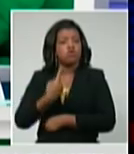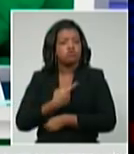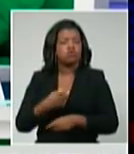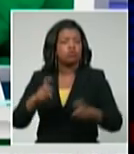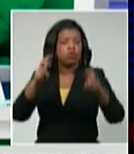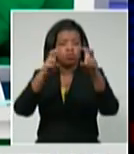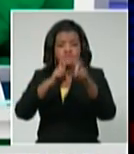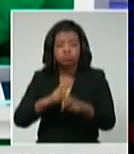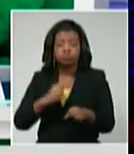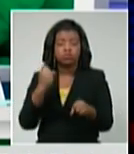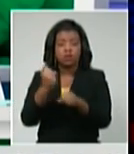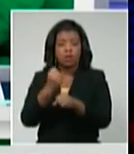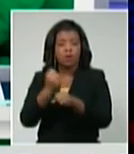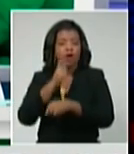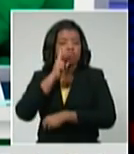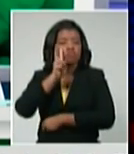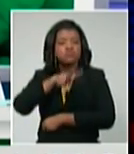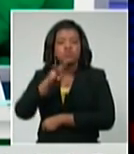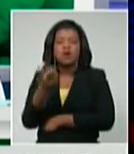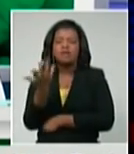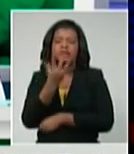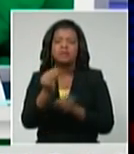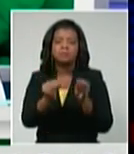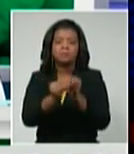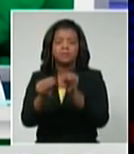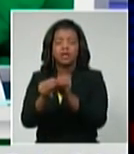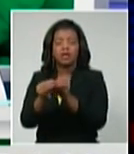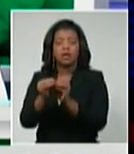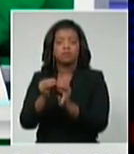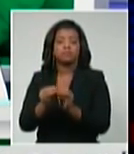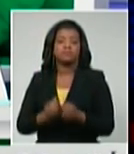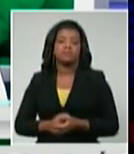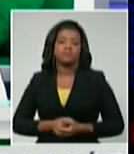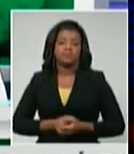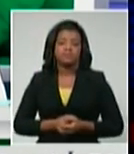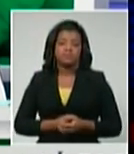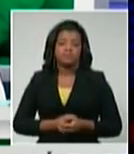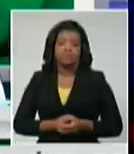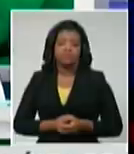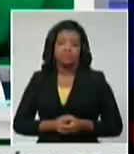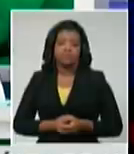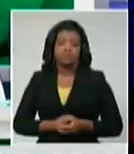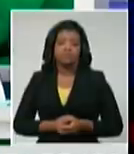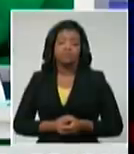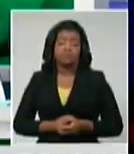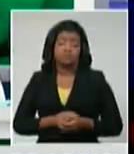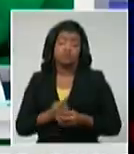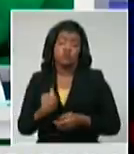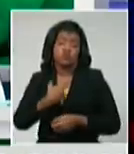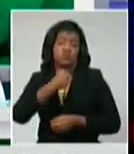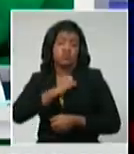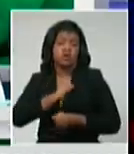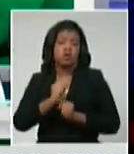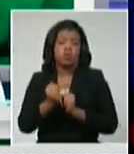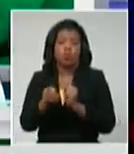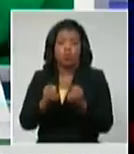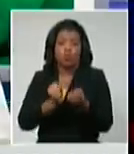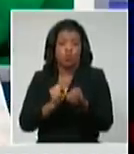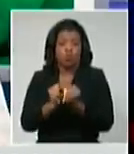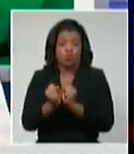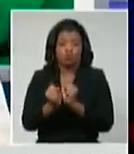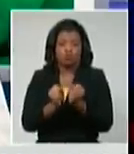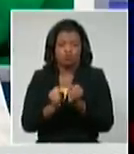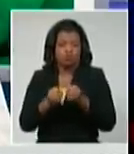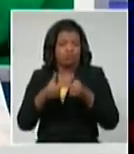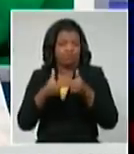para lograr este objetivo, lo cual permite hacer unas acciones de control mucho